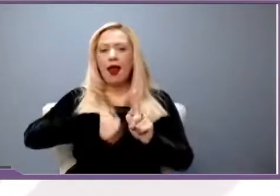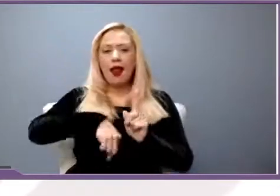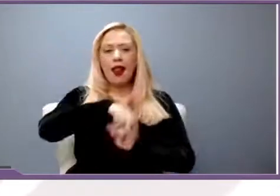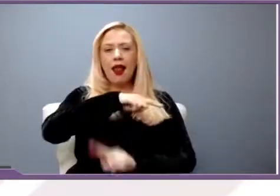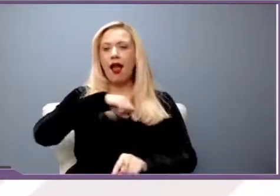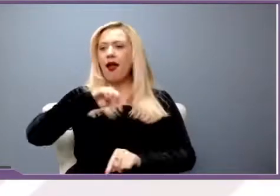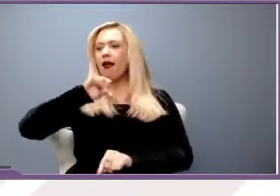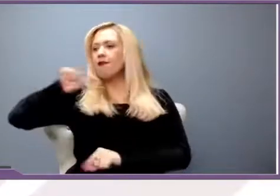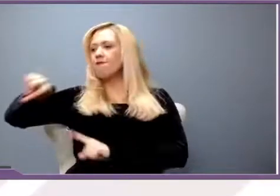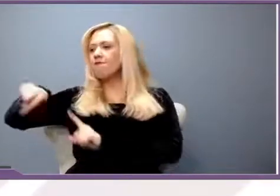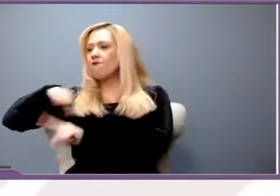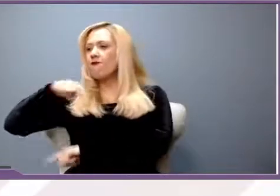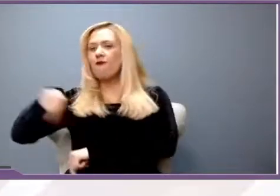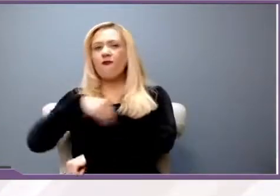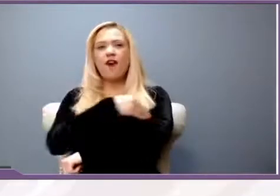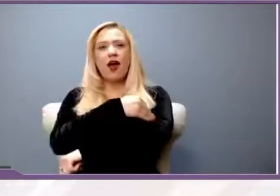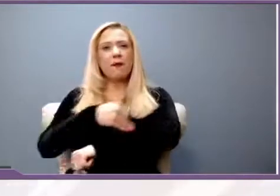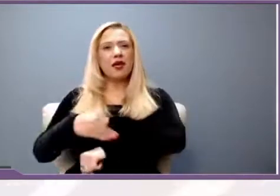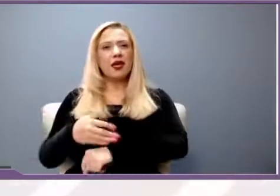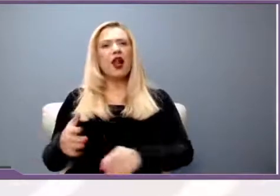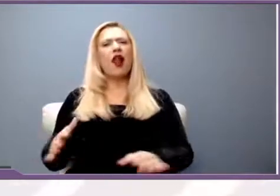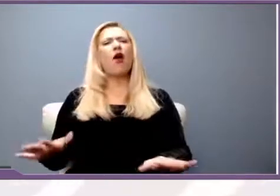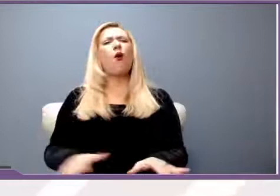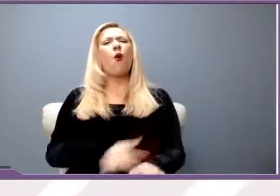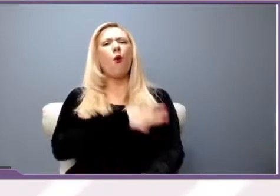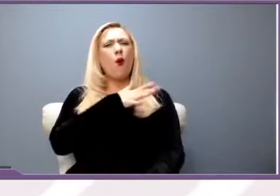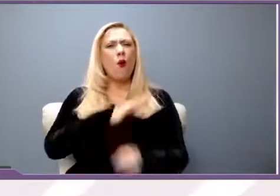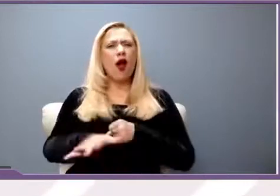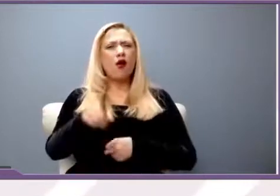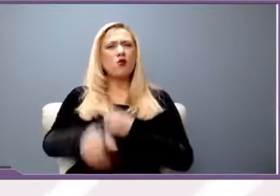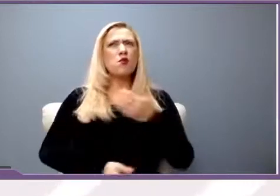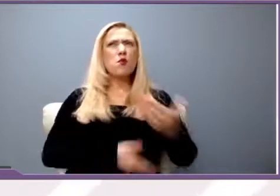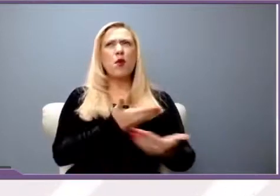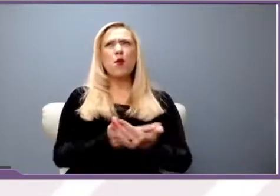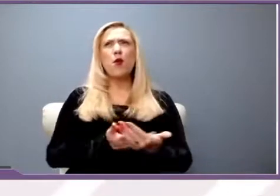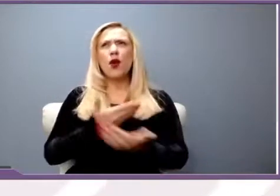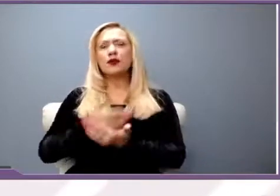son las propuestas para poder generar espacios